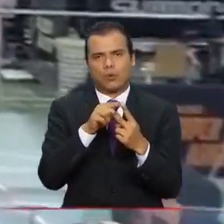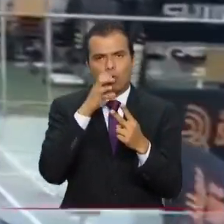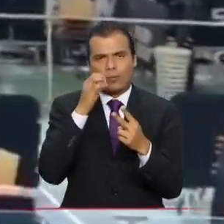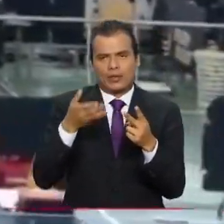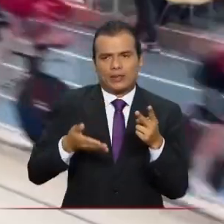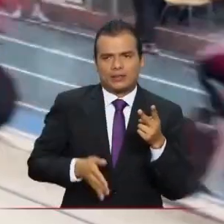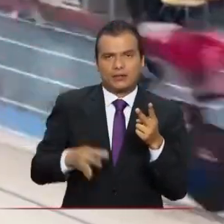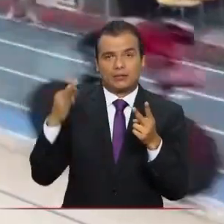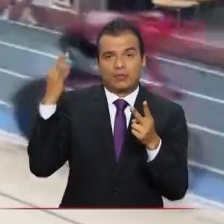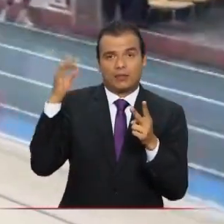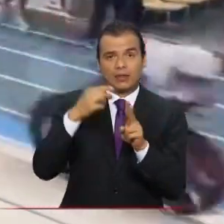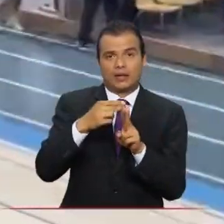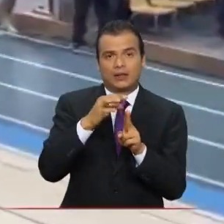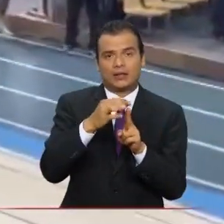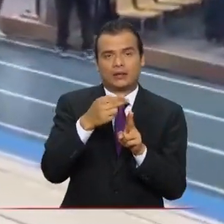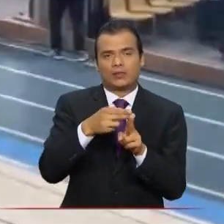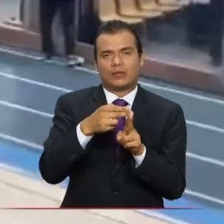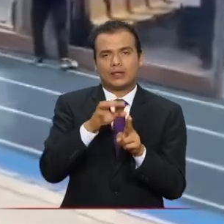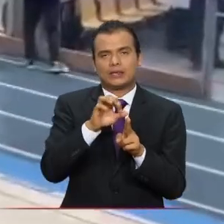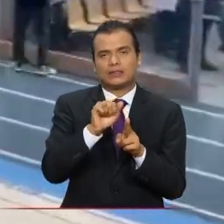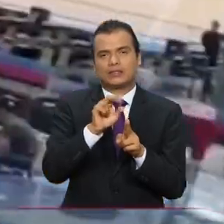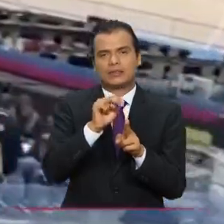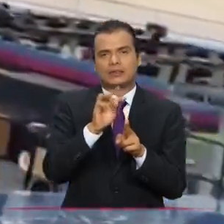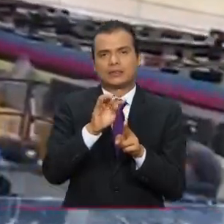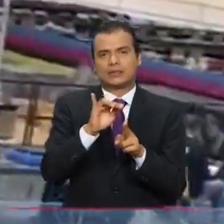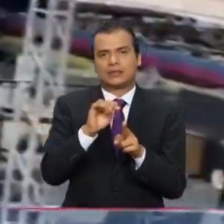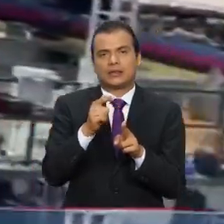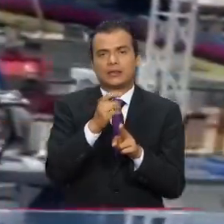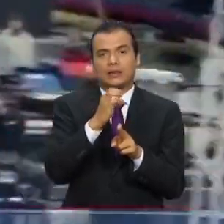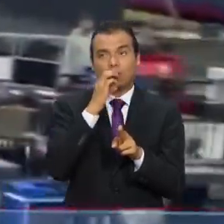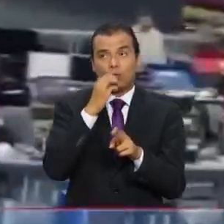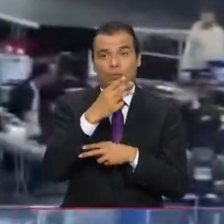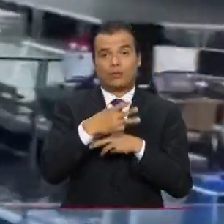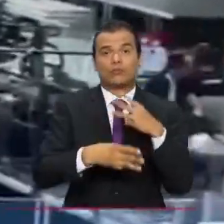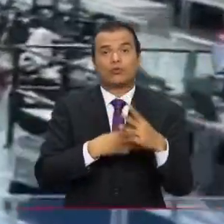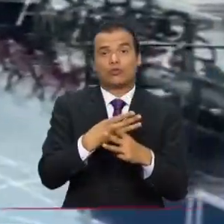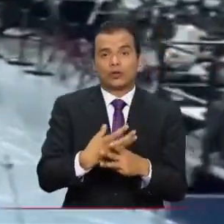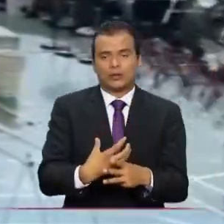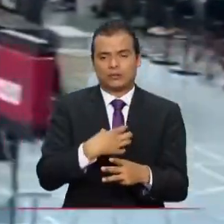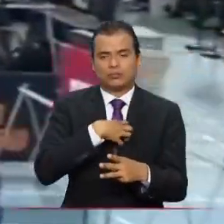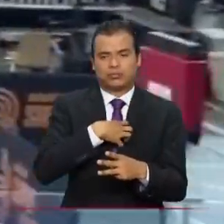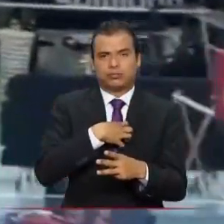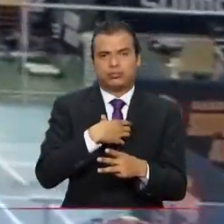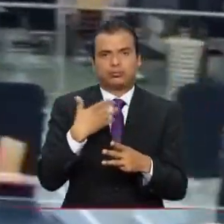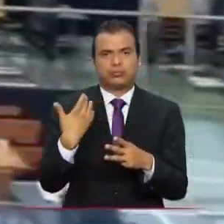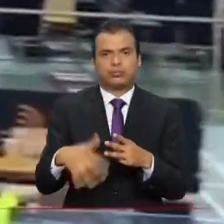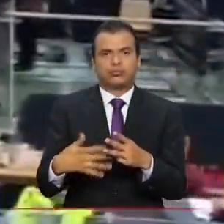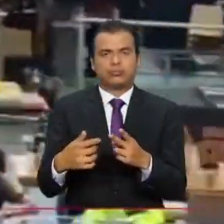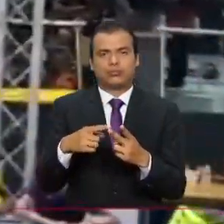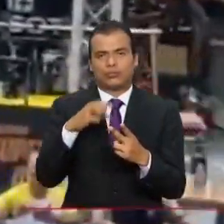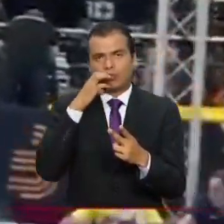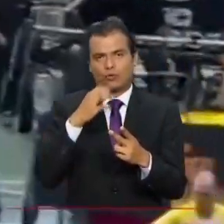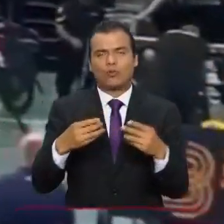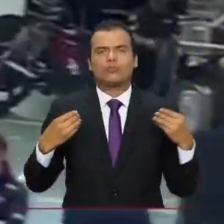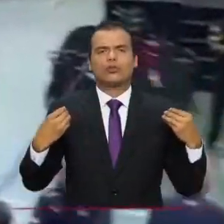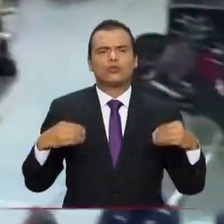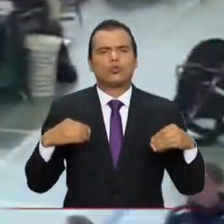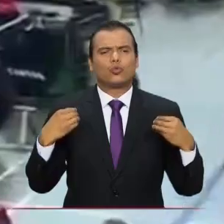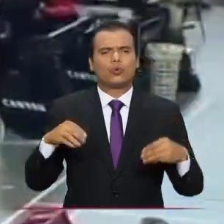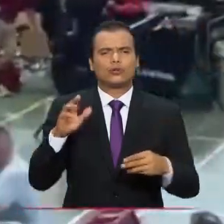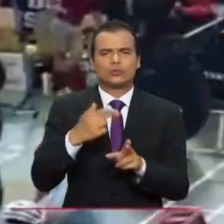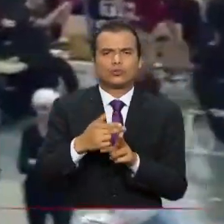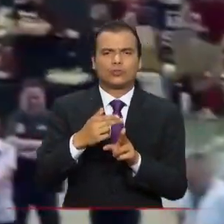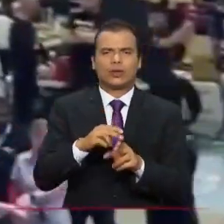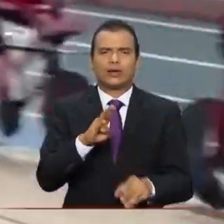palmirano Santiago Quintero, actual campeón mundial en la modalidad de curling, y el tulueño, otro vallecaucano,